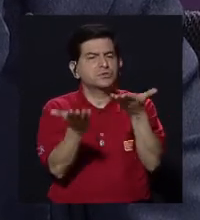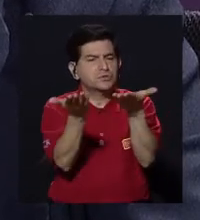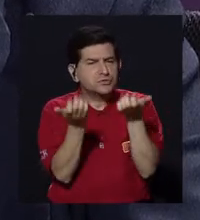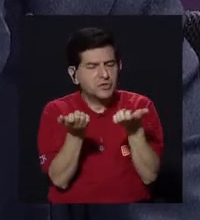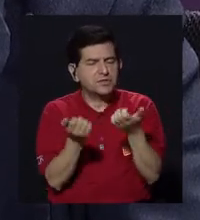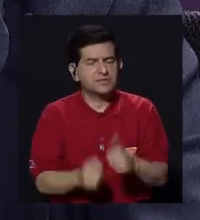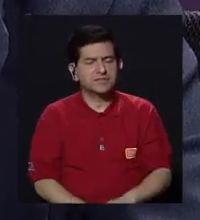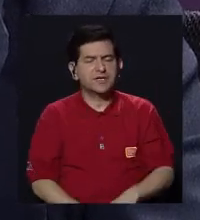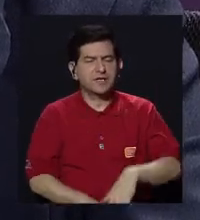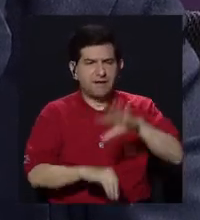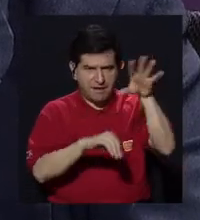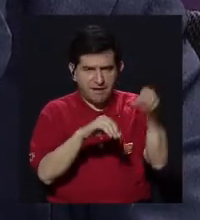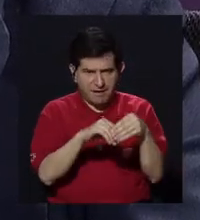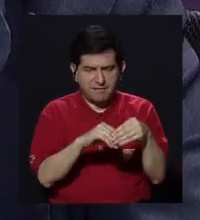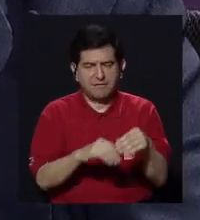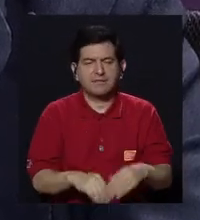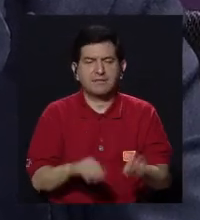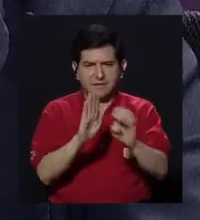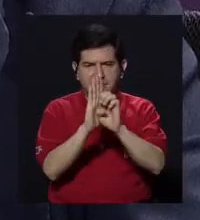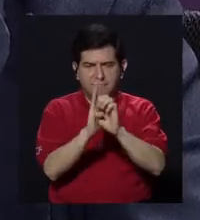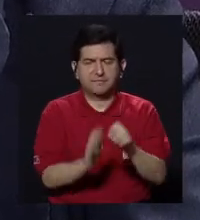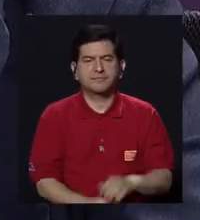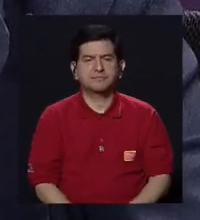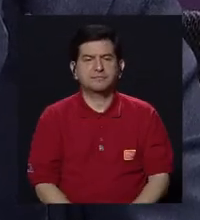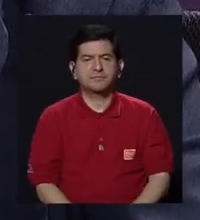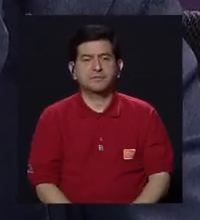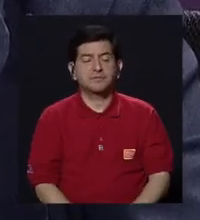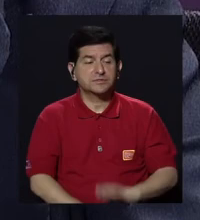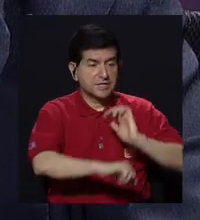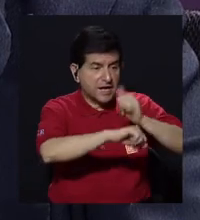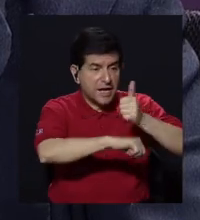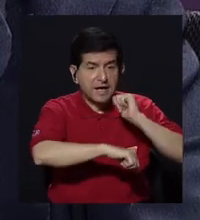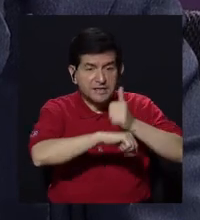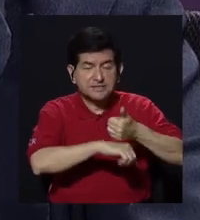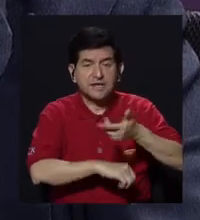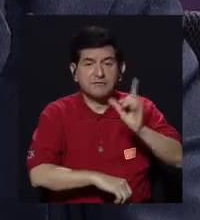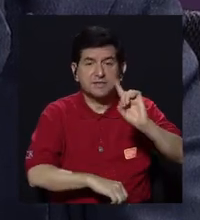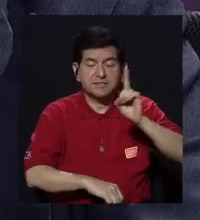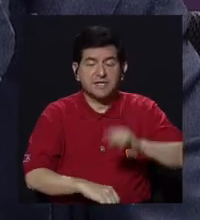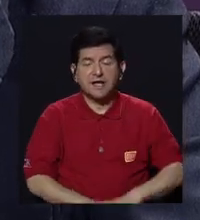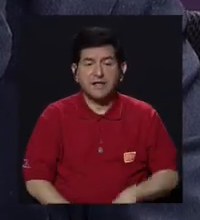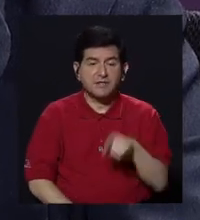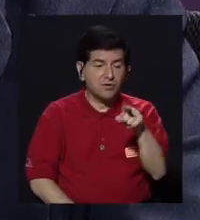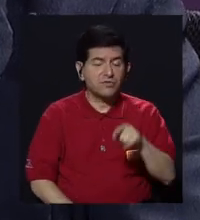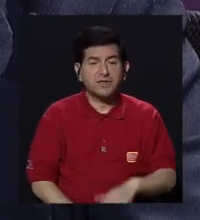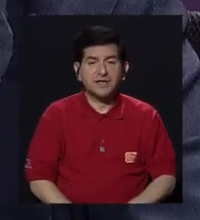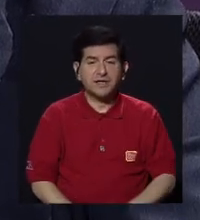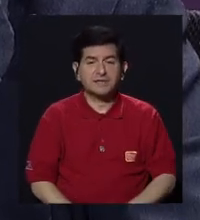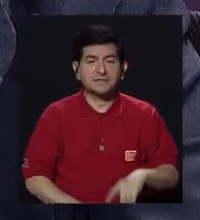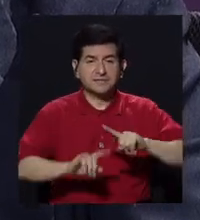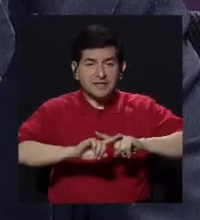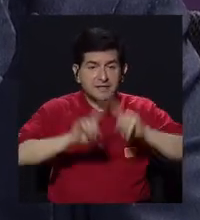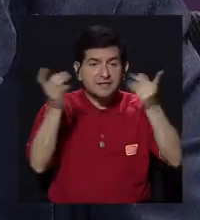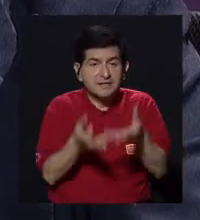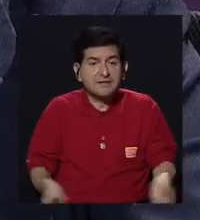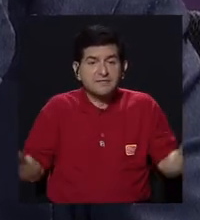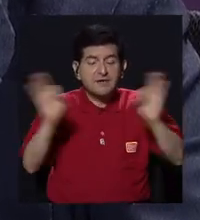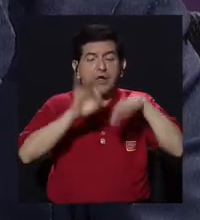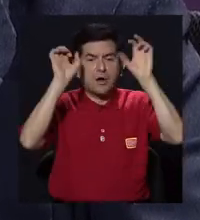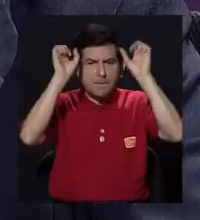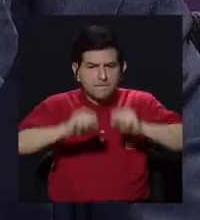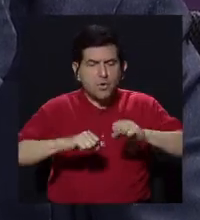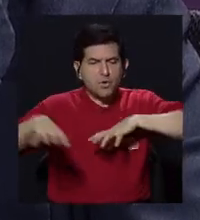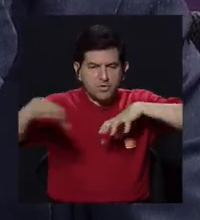gustaría mencionar algunos, porque efectivamente cuando determinamos dónde están esas brechas importantes es que